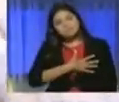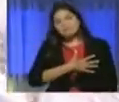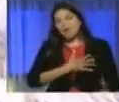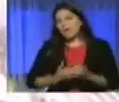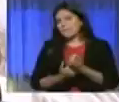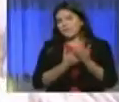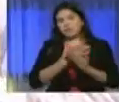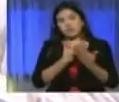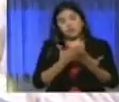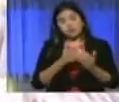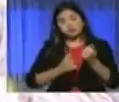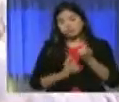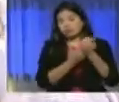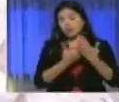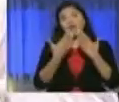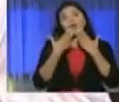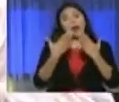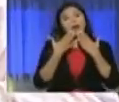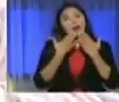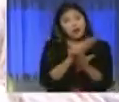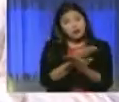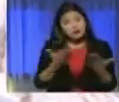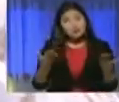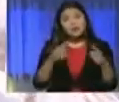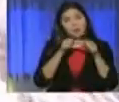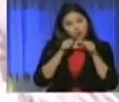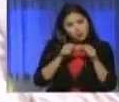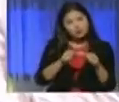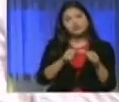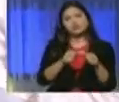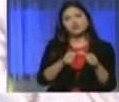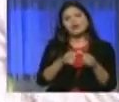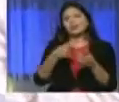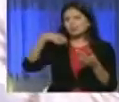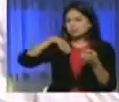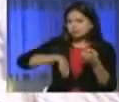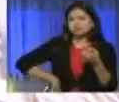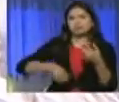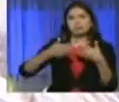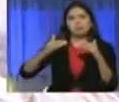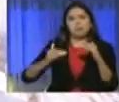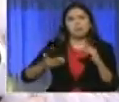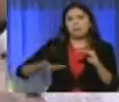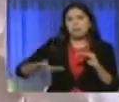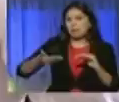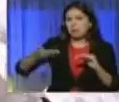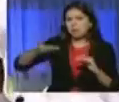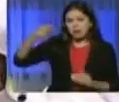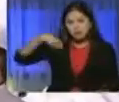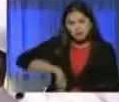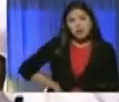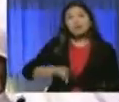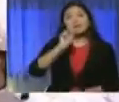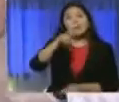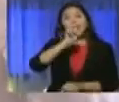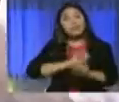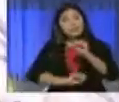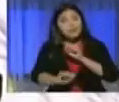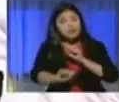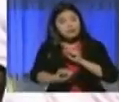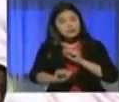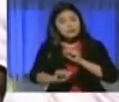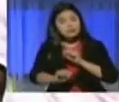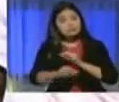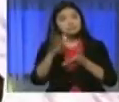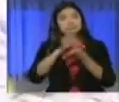y también nuestro agradecimiento por mantener esta política de recuperación progresiva del poder adquisitivo del salario y de defensa, no solamente de la